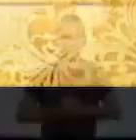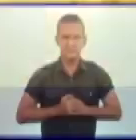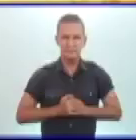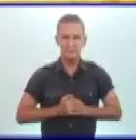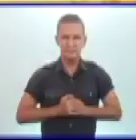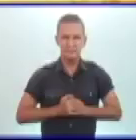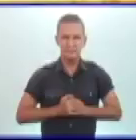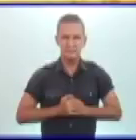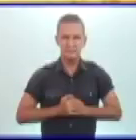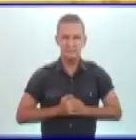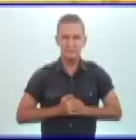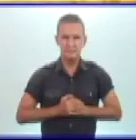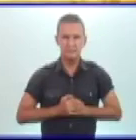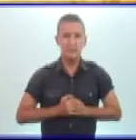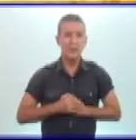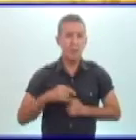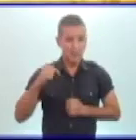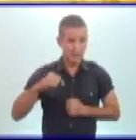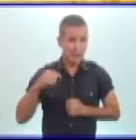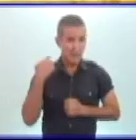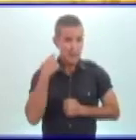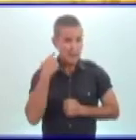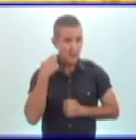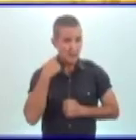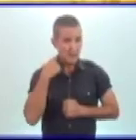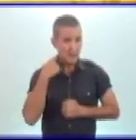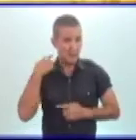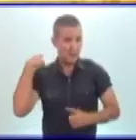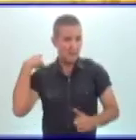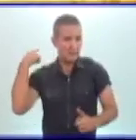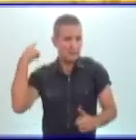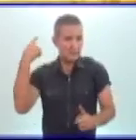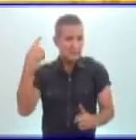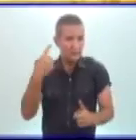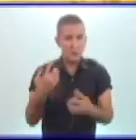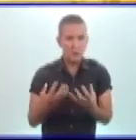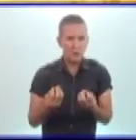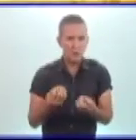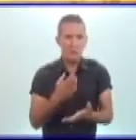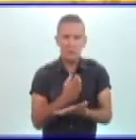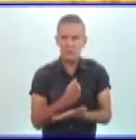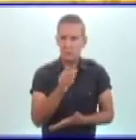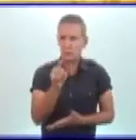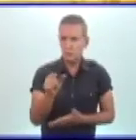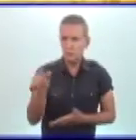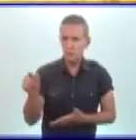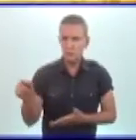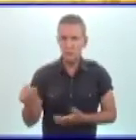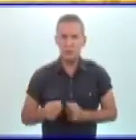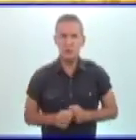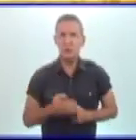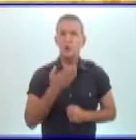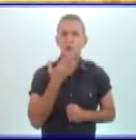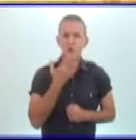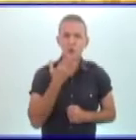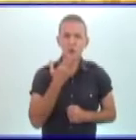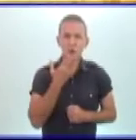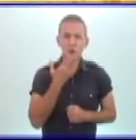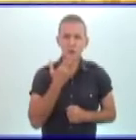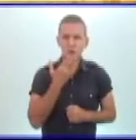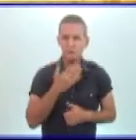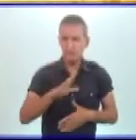A lo largo de estos años, muchos de mis estudiantes me han preguntado por qué, si los mayas, aztecas e incas constituyeron las